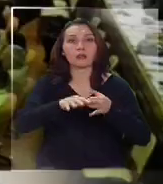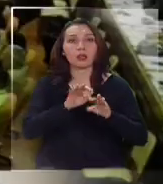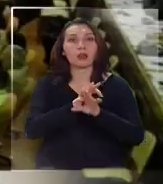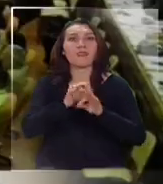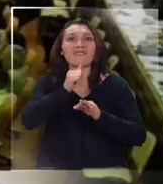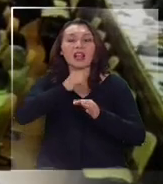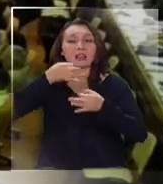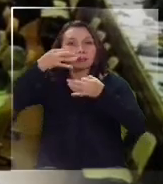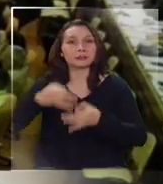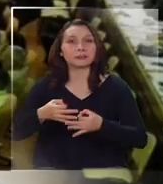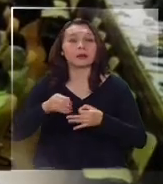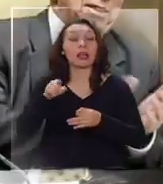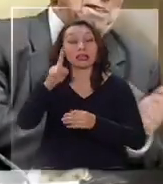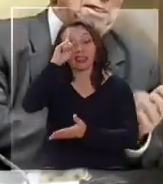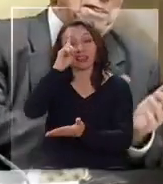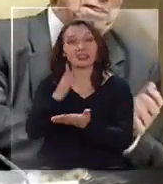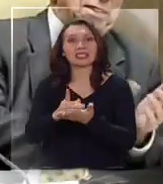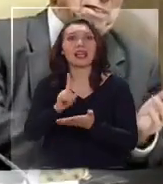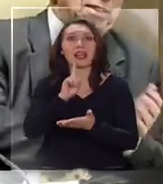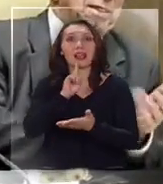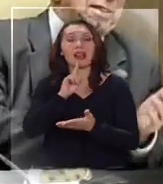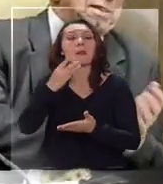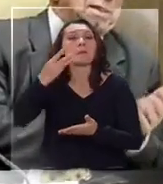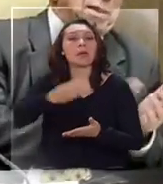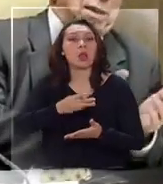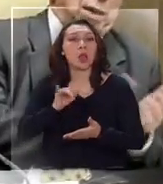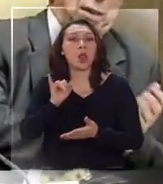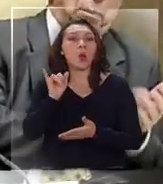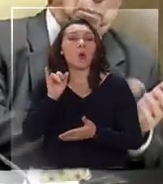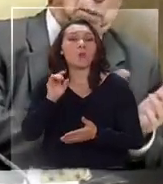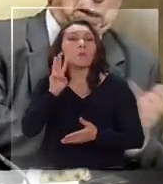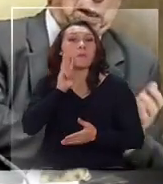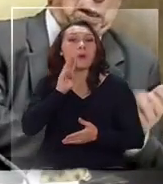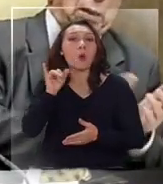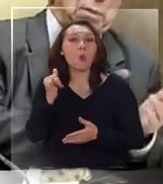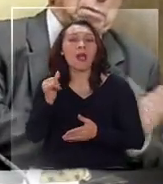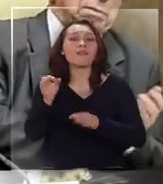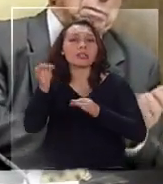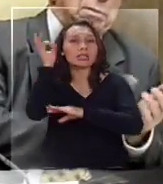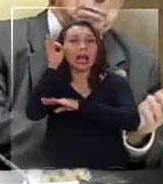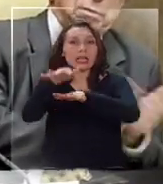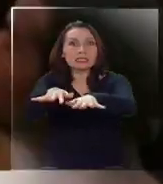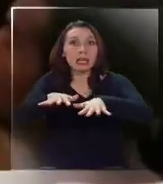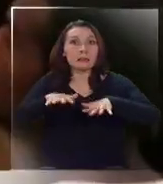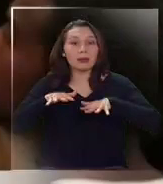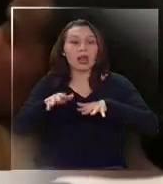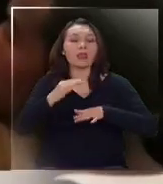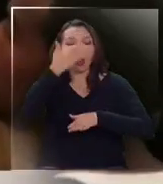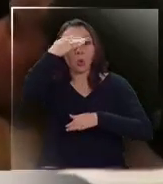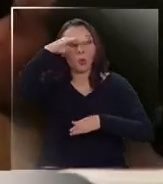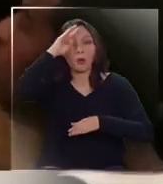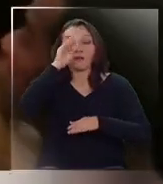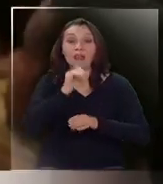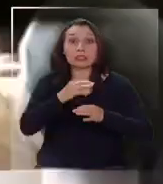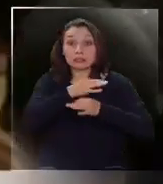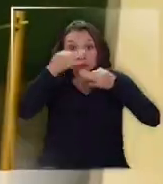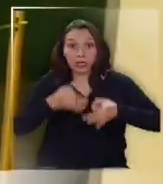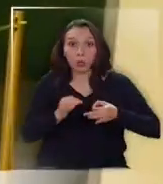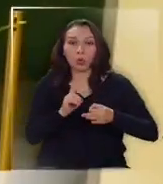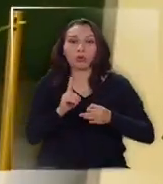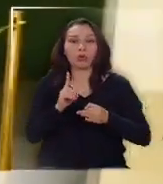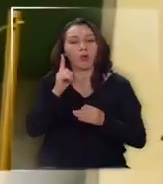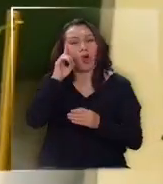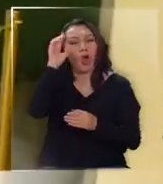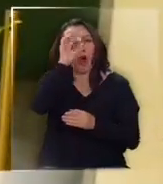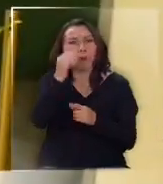sido ratificado porque esa decisión la adoptará este miércoles y jueves la Asamblea Nacional Cubana. Aún así, todos lo dan por designado. Los que opinan